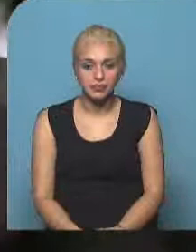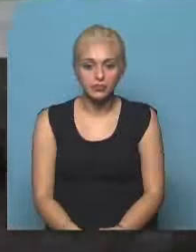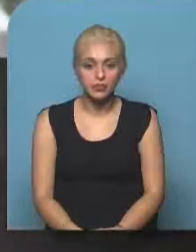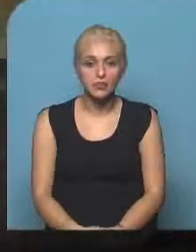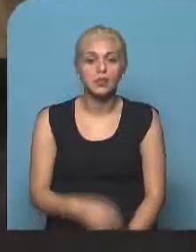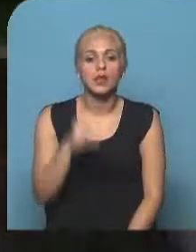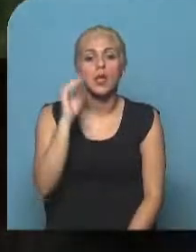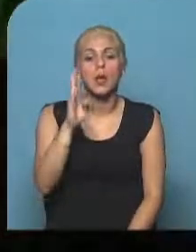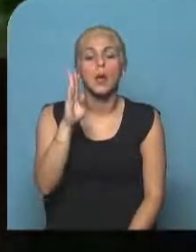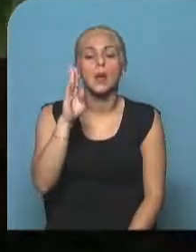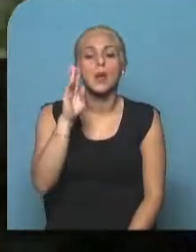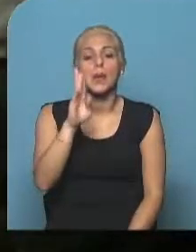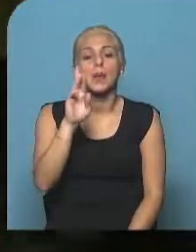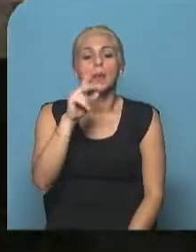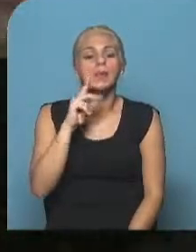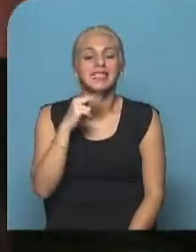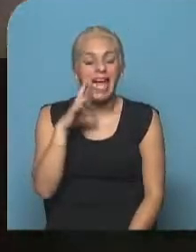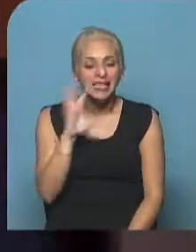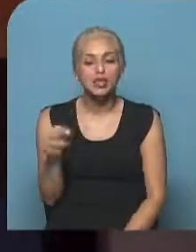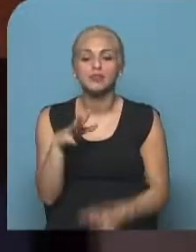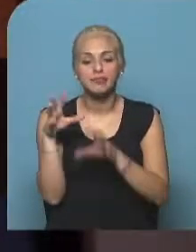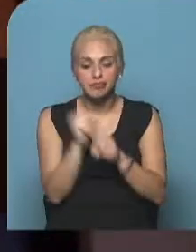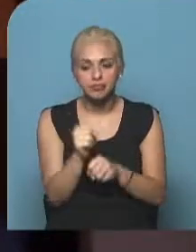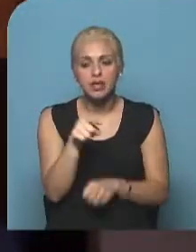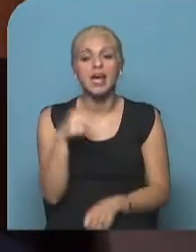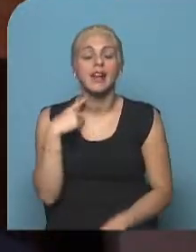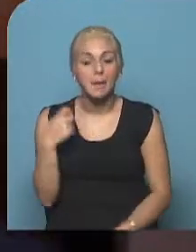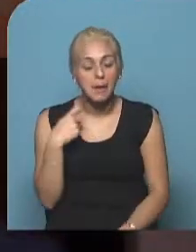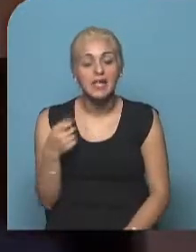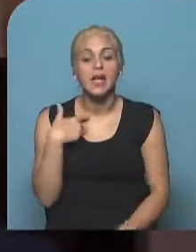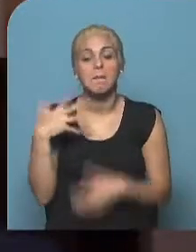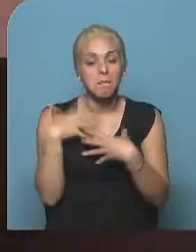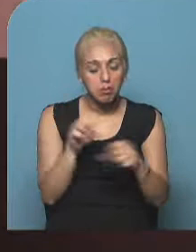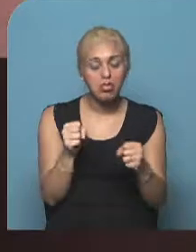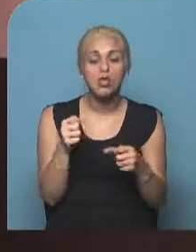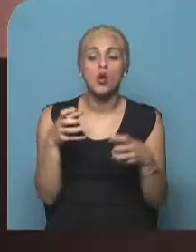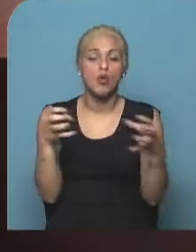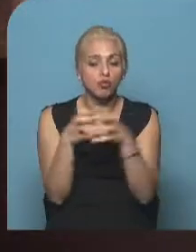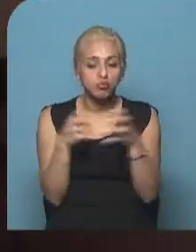Británicos detenidos en España. La policía española desarticuló una red de narcotráfico